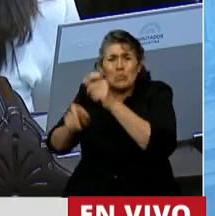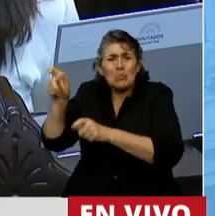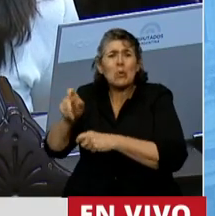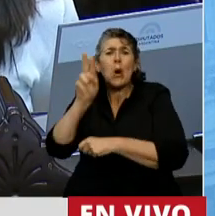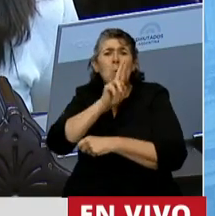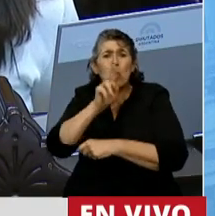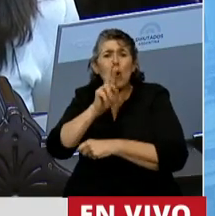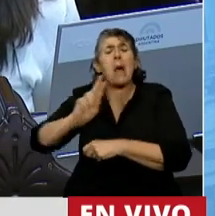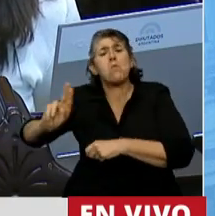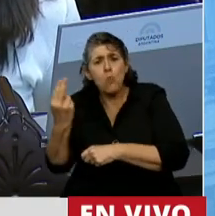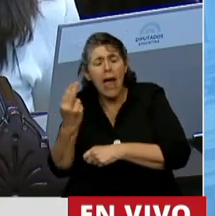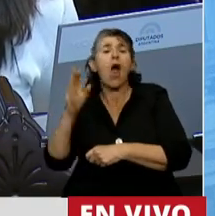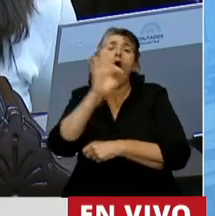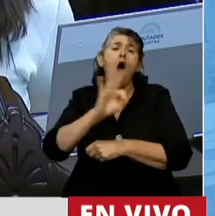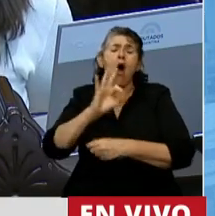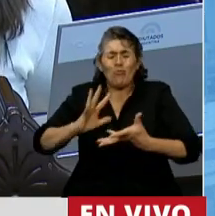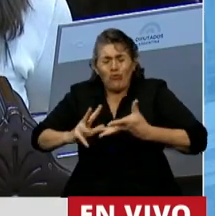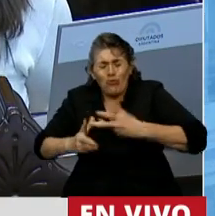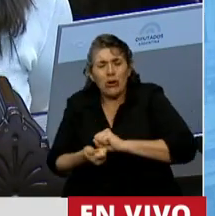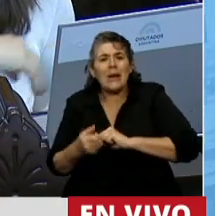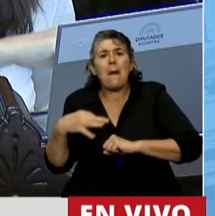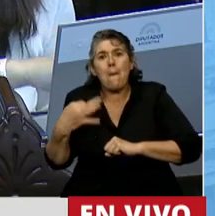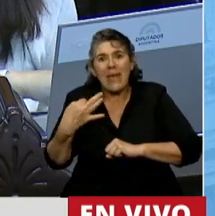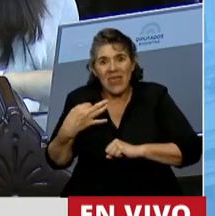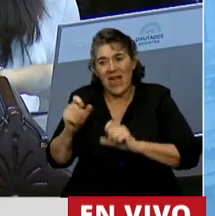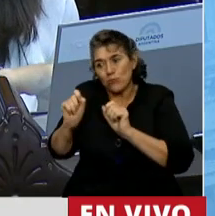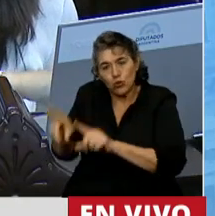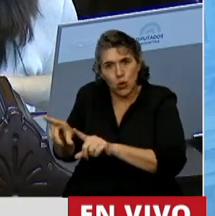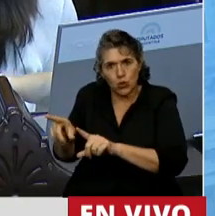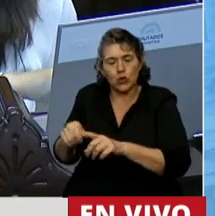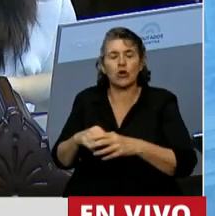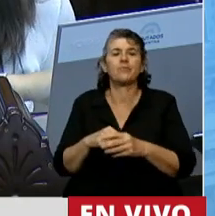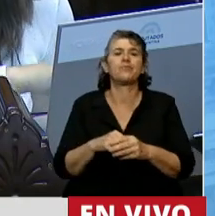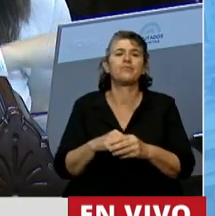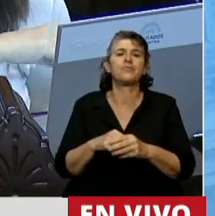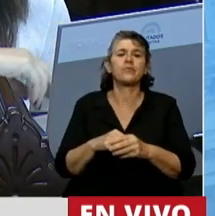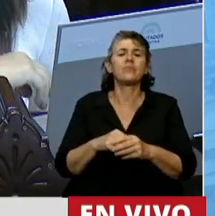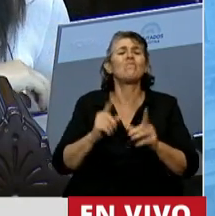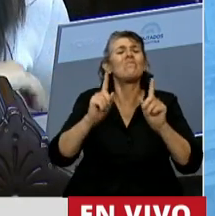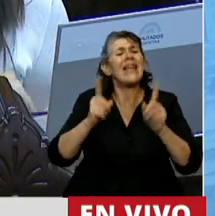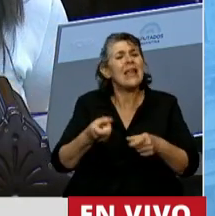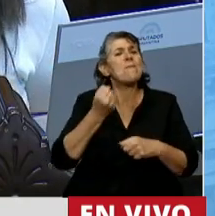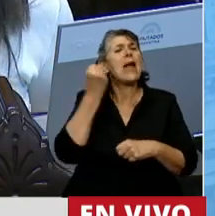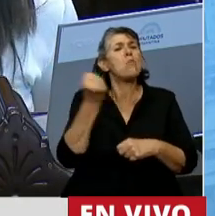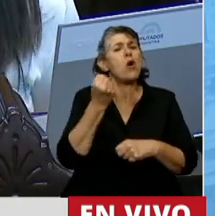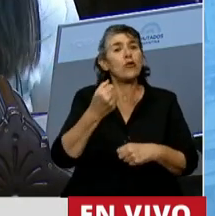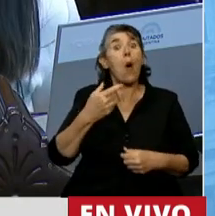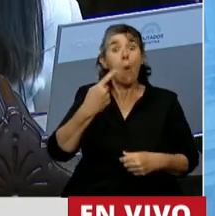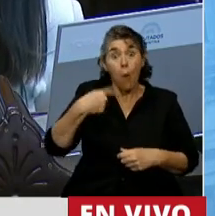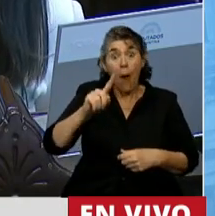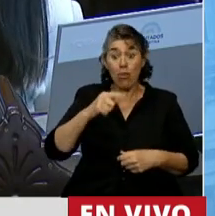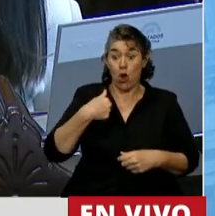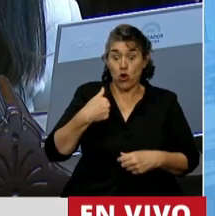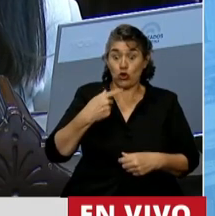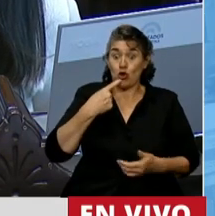con la vida de ellas. Tenemos la obligación también de sustentar nuestras decisiones en la ciencia, en el trabajo de